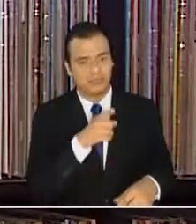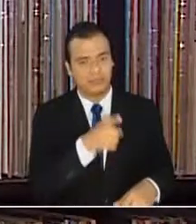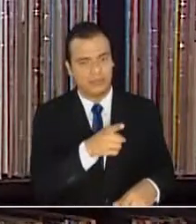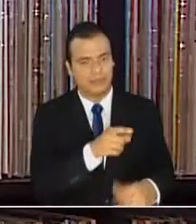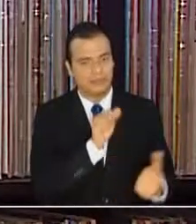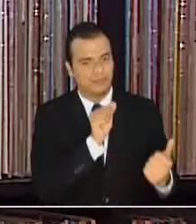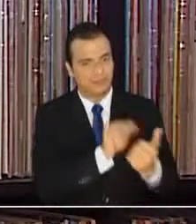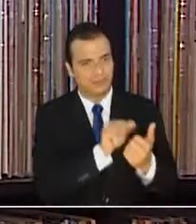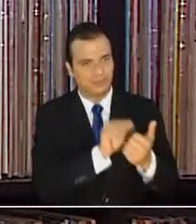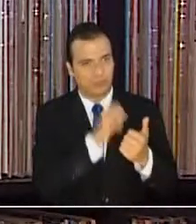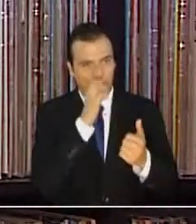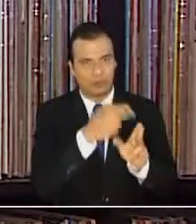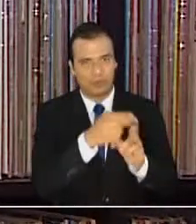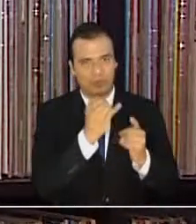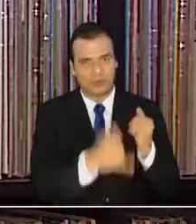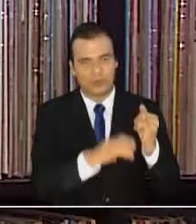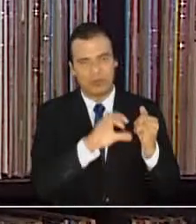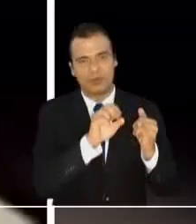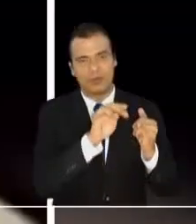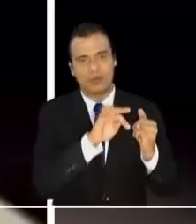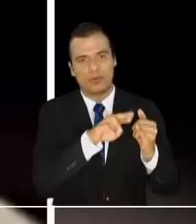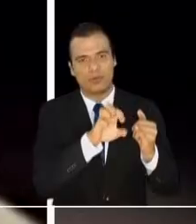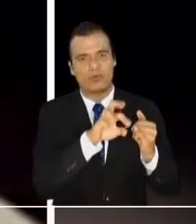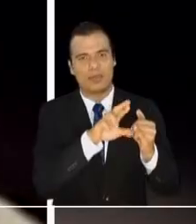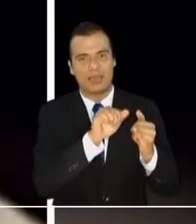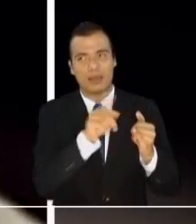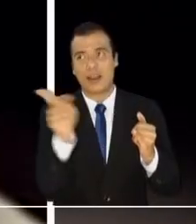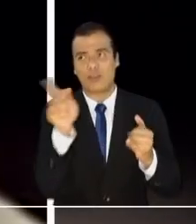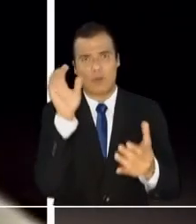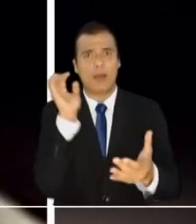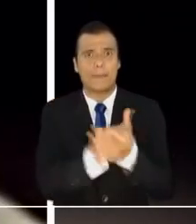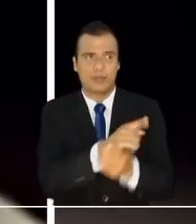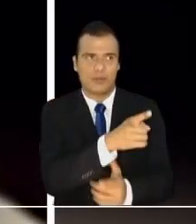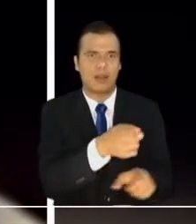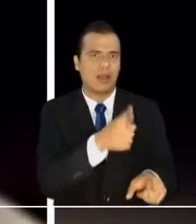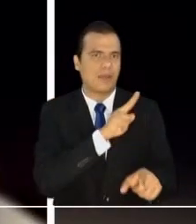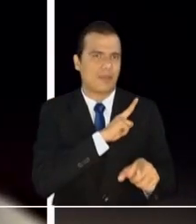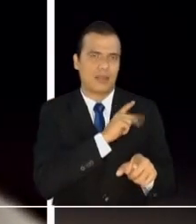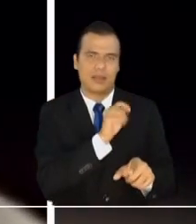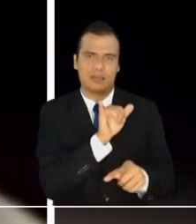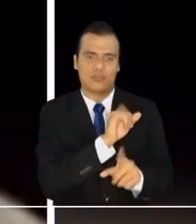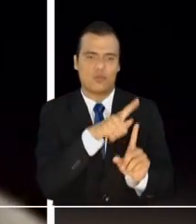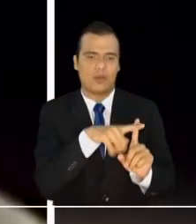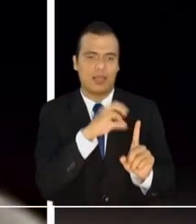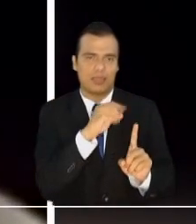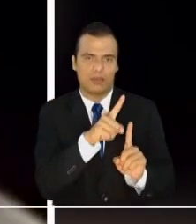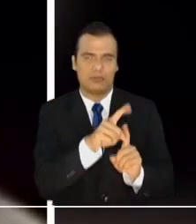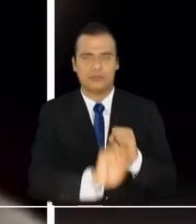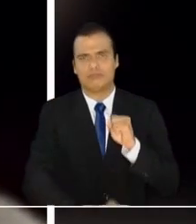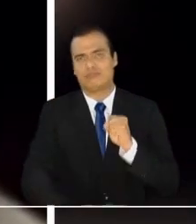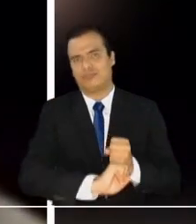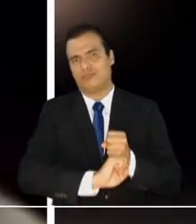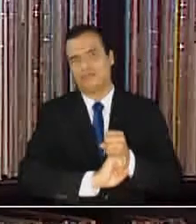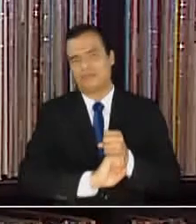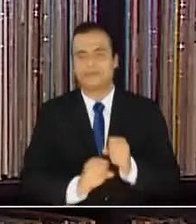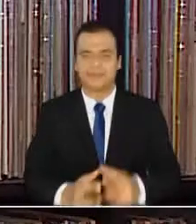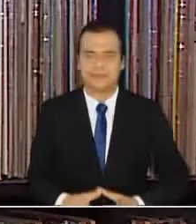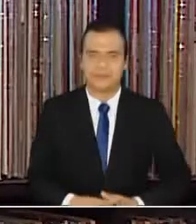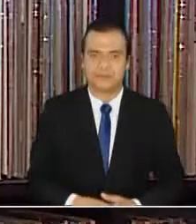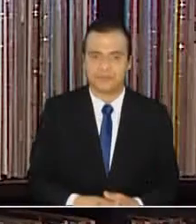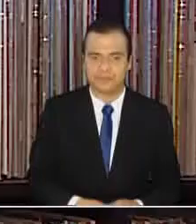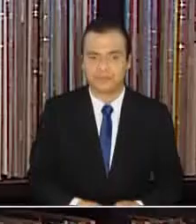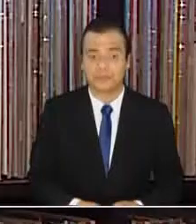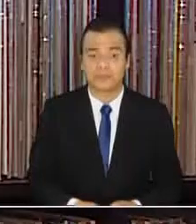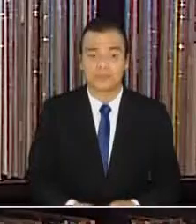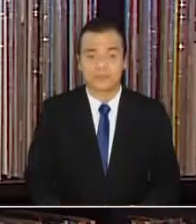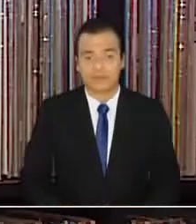padre, pero ¿amigo de qué? Que tarde o temprano habría que cobrar. Fue